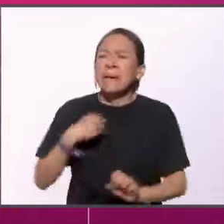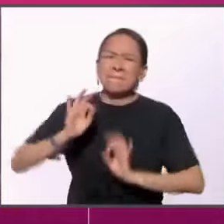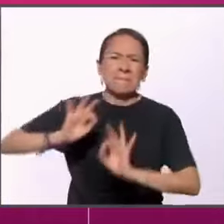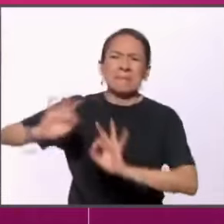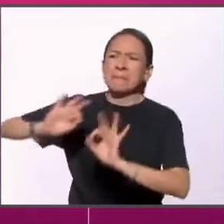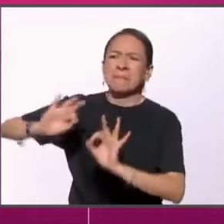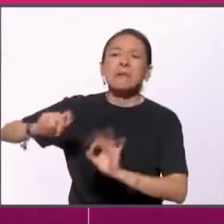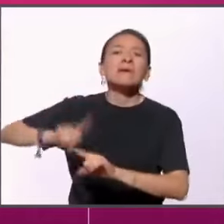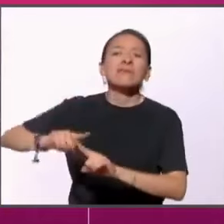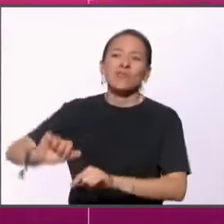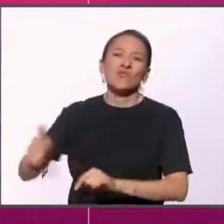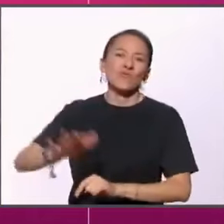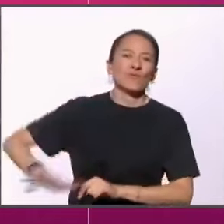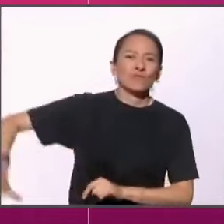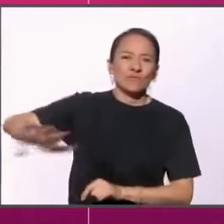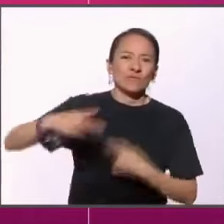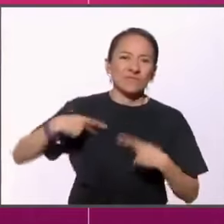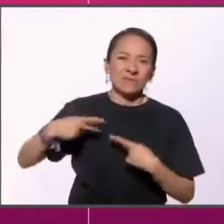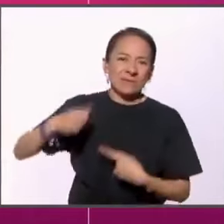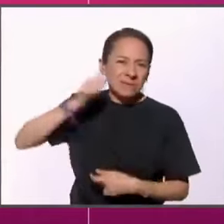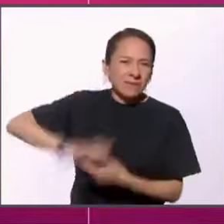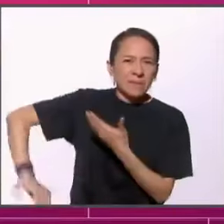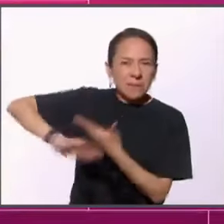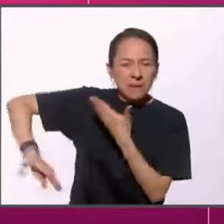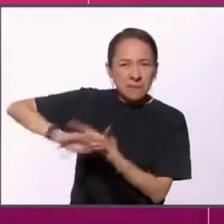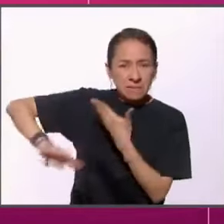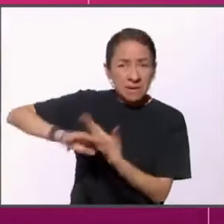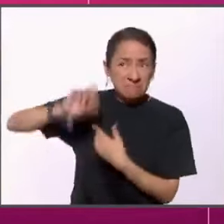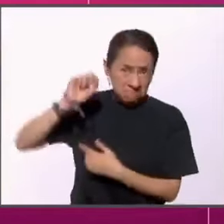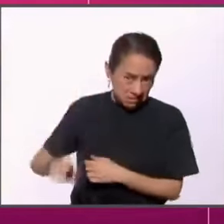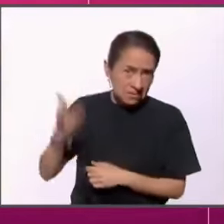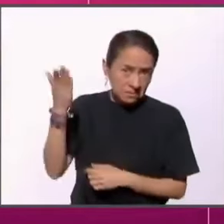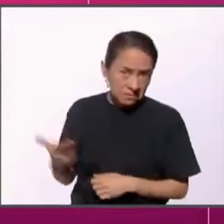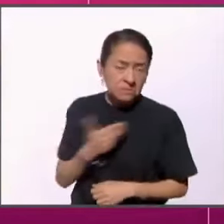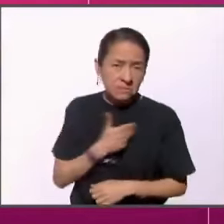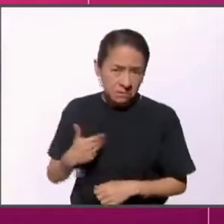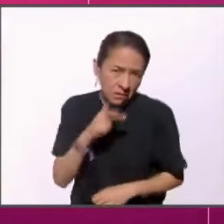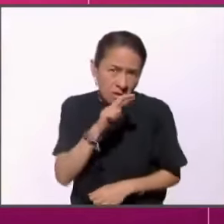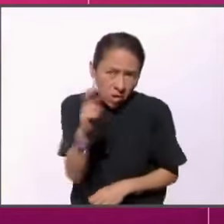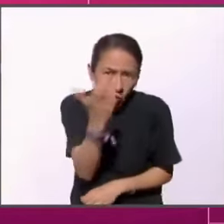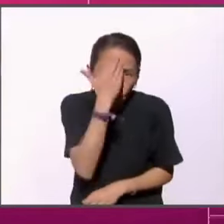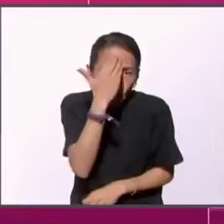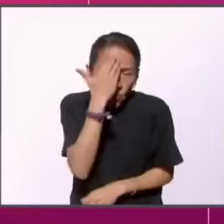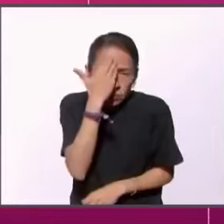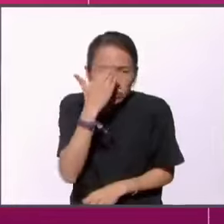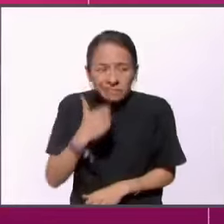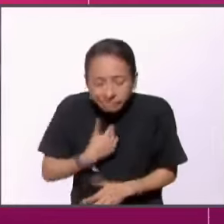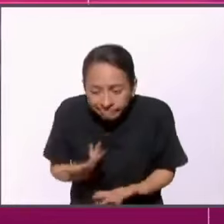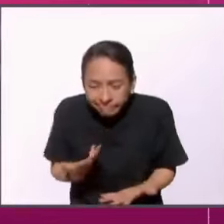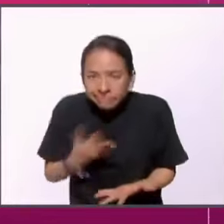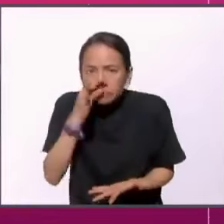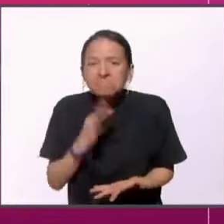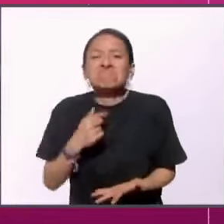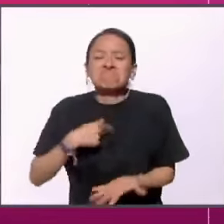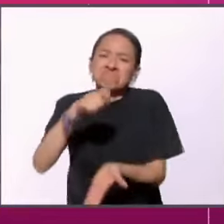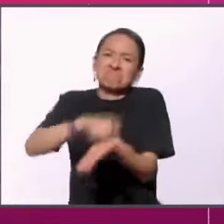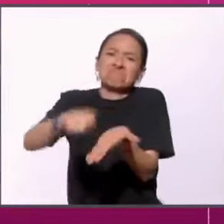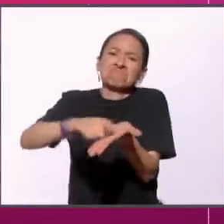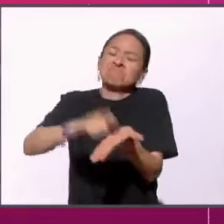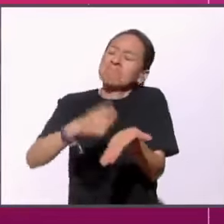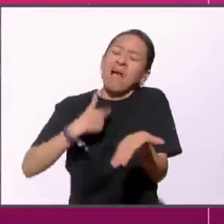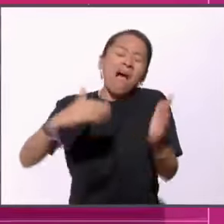sus adversarios. Incluso, el propio mandatario reconoce que llegó a escribir una despedida. En ella, admitía